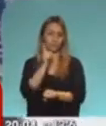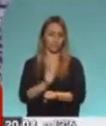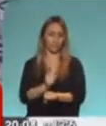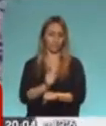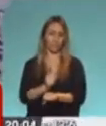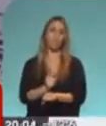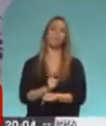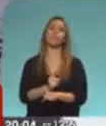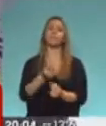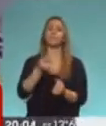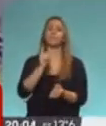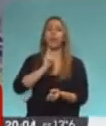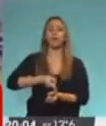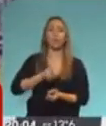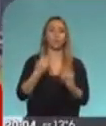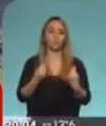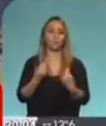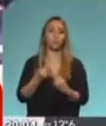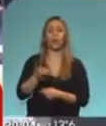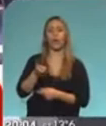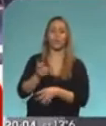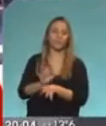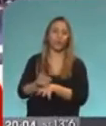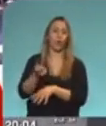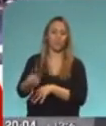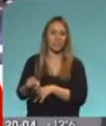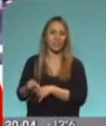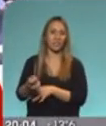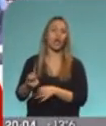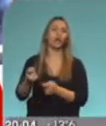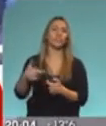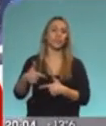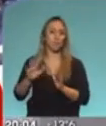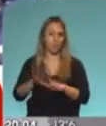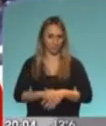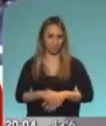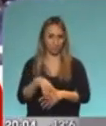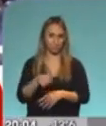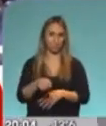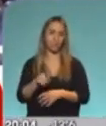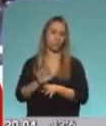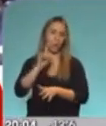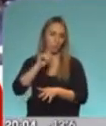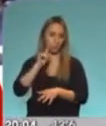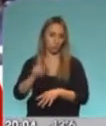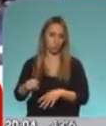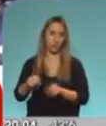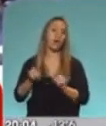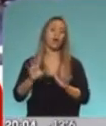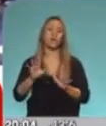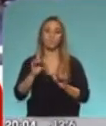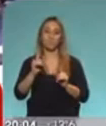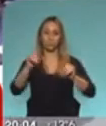carátula, homicidio simple con dolo eventual. Hay enojo de los vecinos, está pidiendo justicia, como estás observando vos.